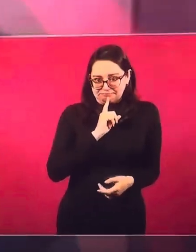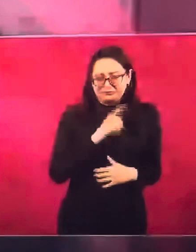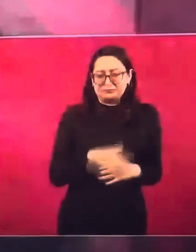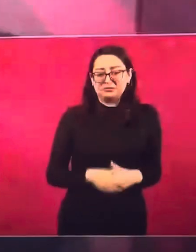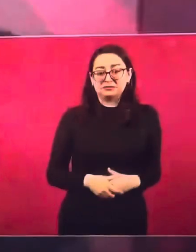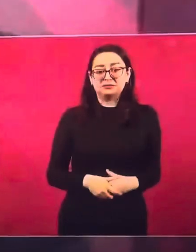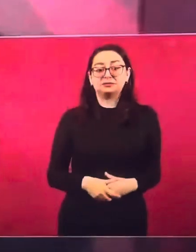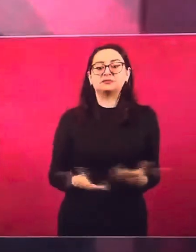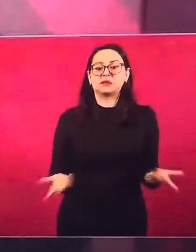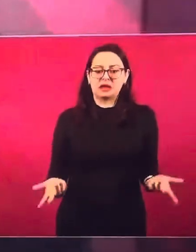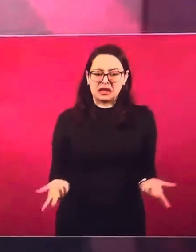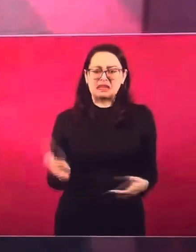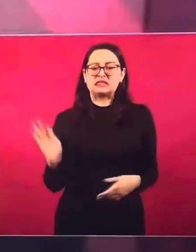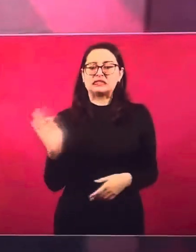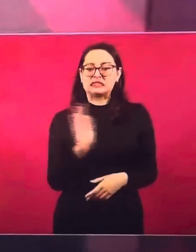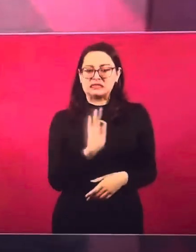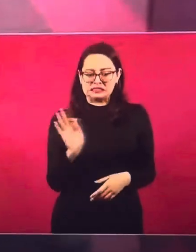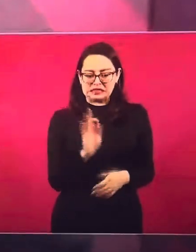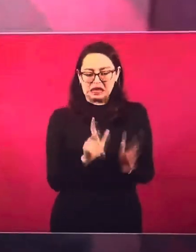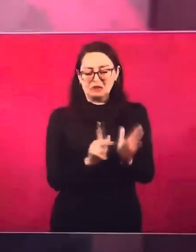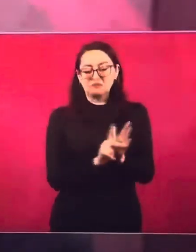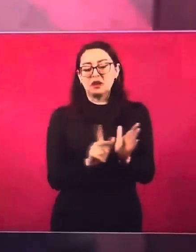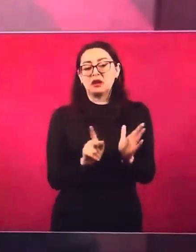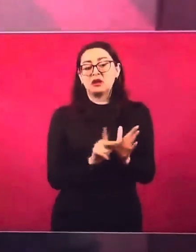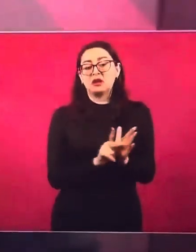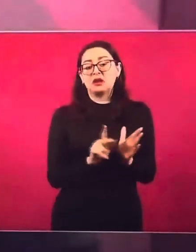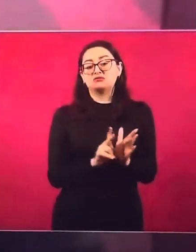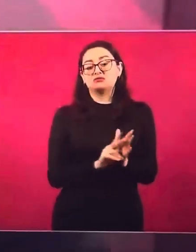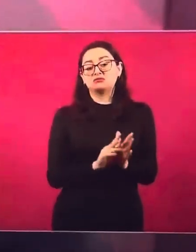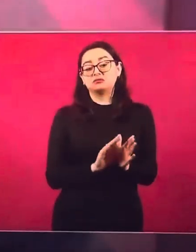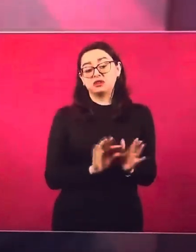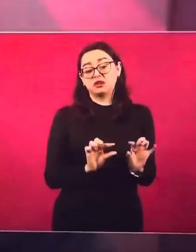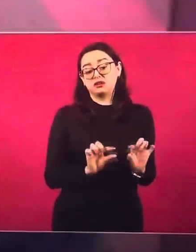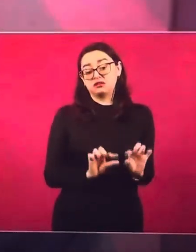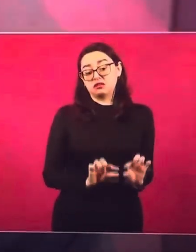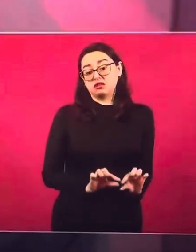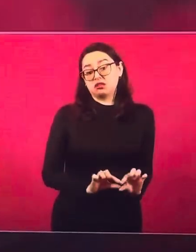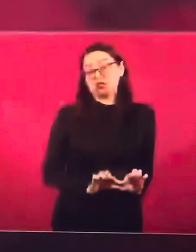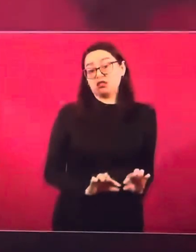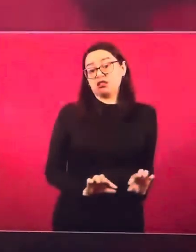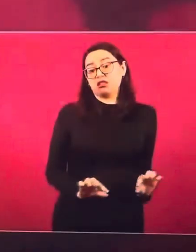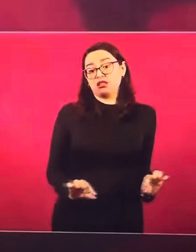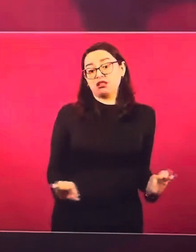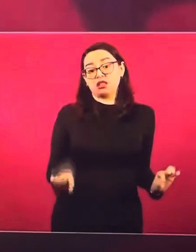pero en la radio, en la televisión, no.